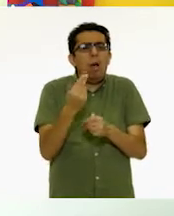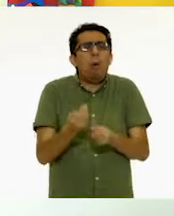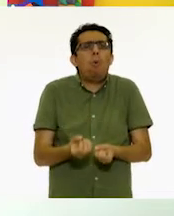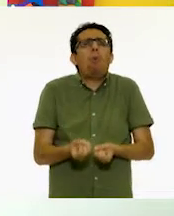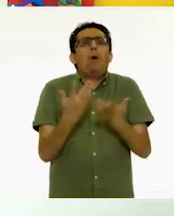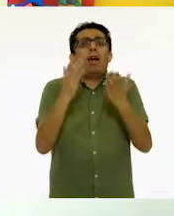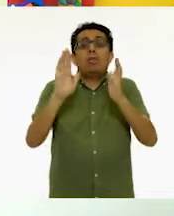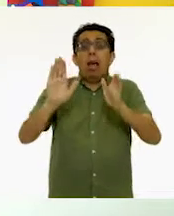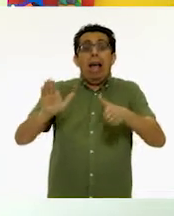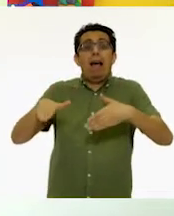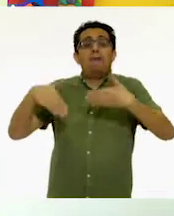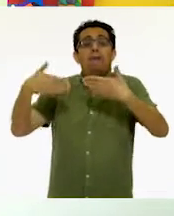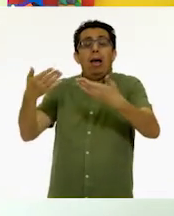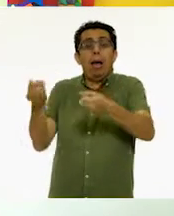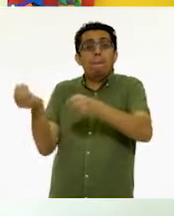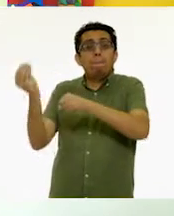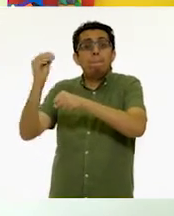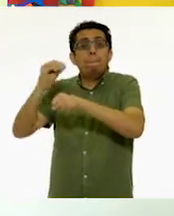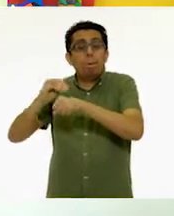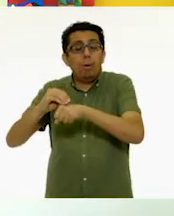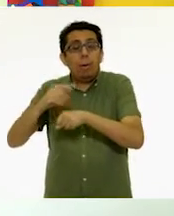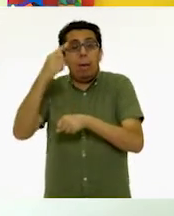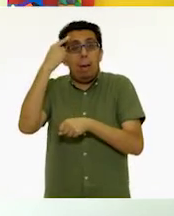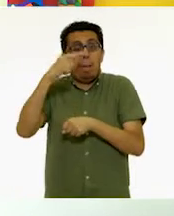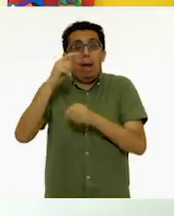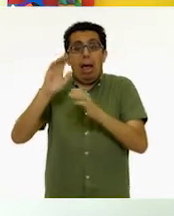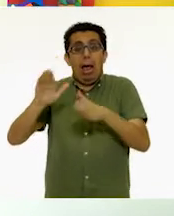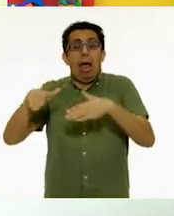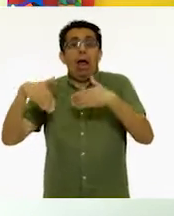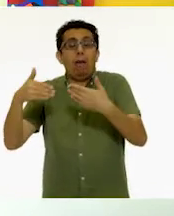la misma cantidad dentro y fuera del aro?